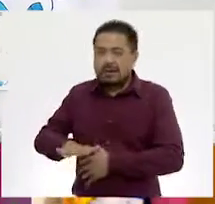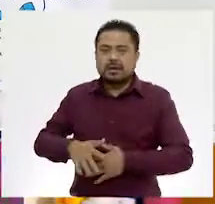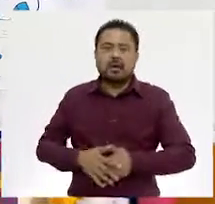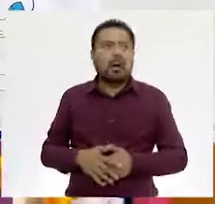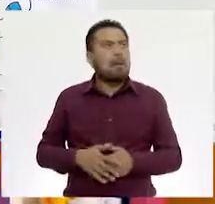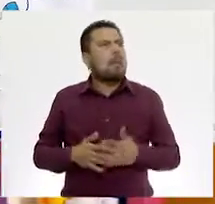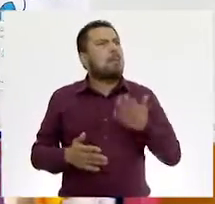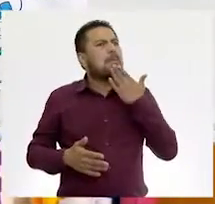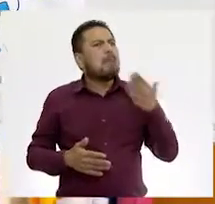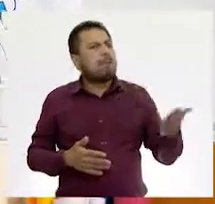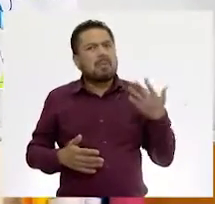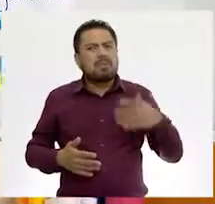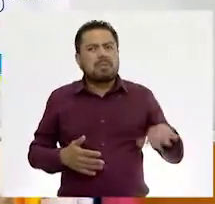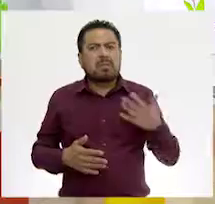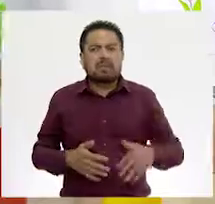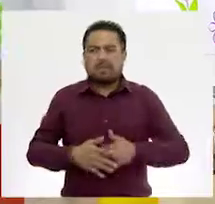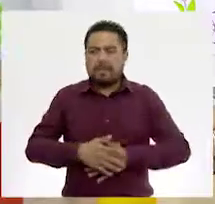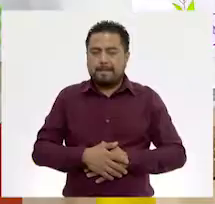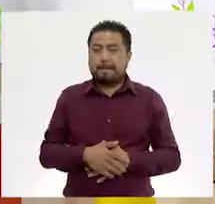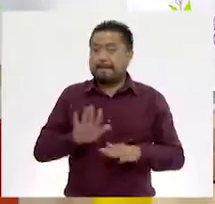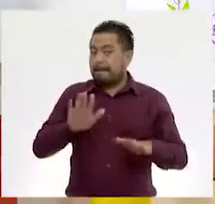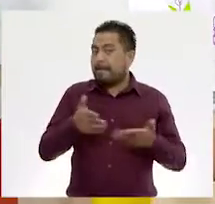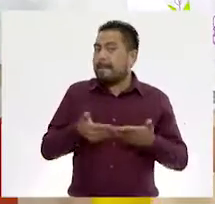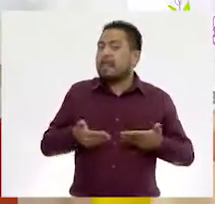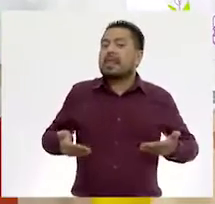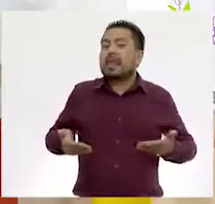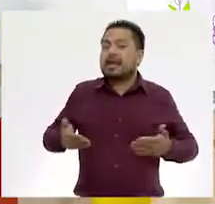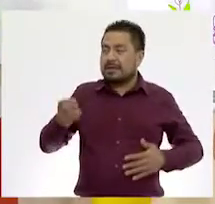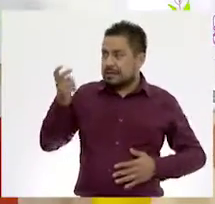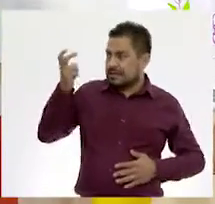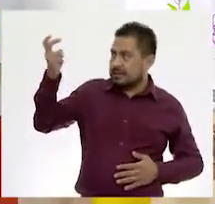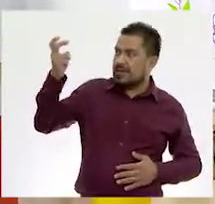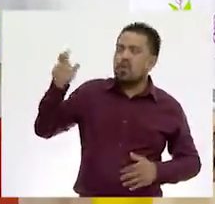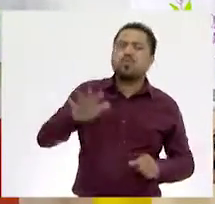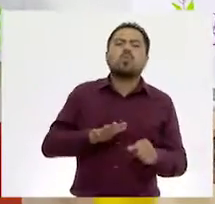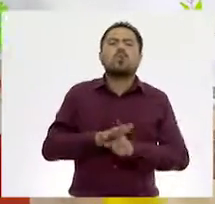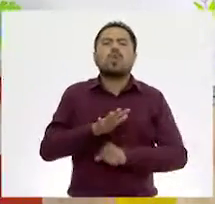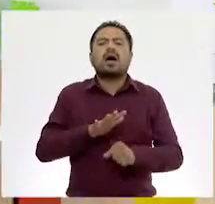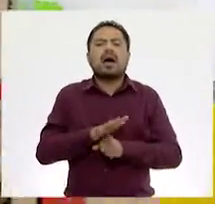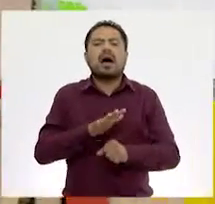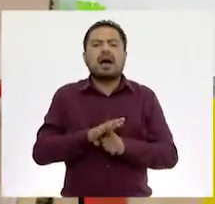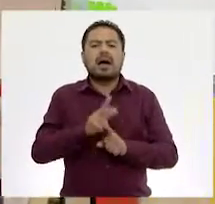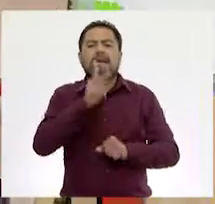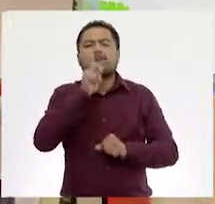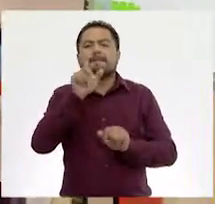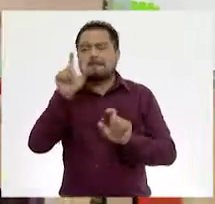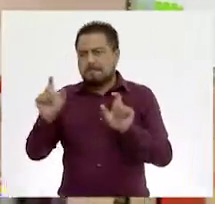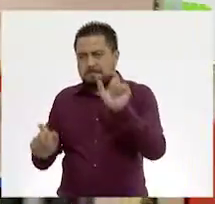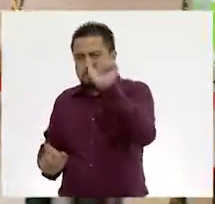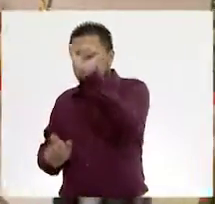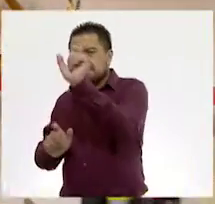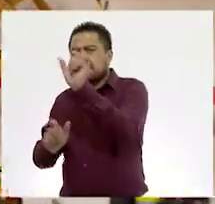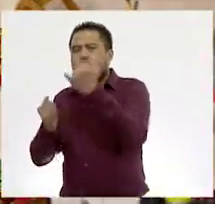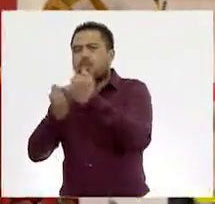¡Qué bien! Y entonces, aquí, ¿cuáles fueron las rimas? Si tú